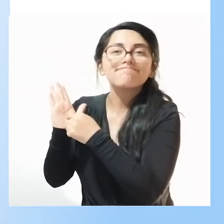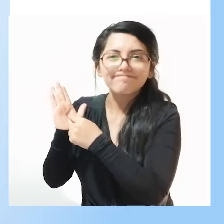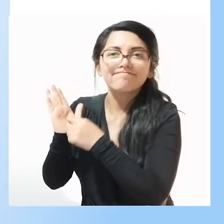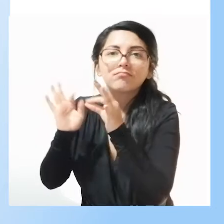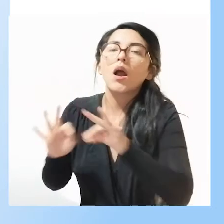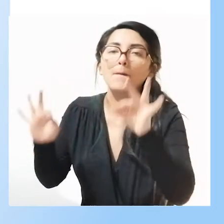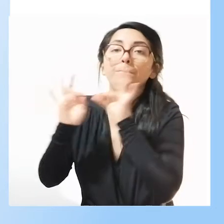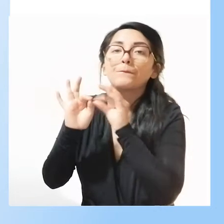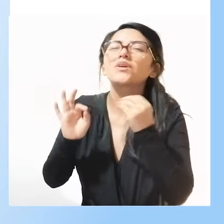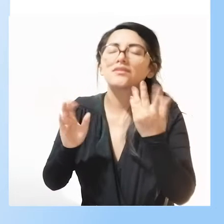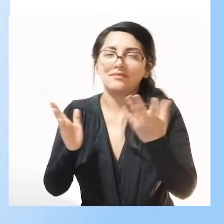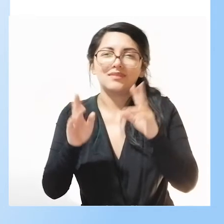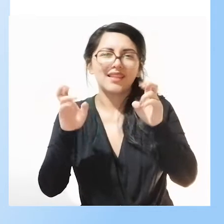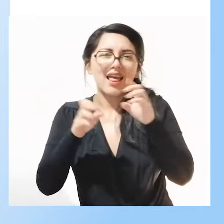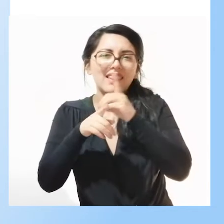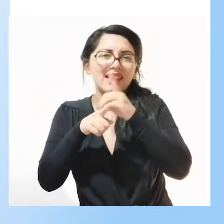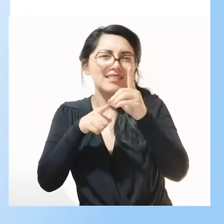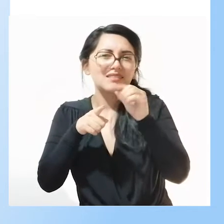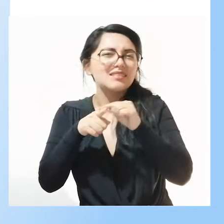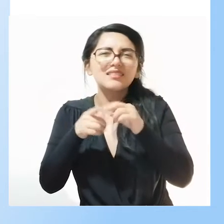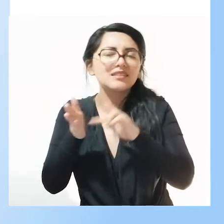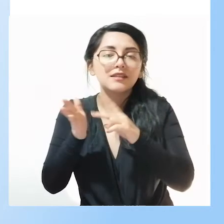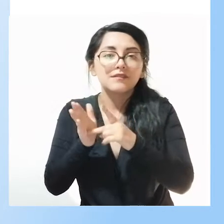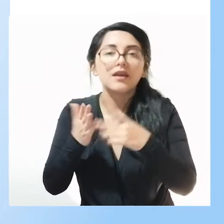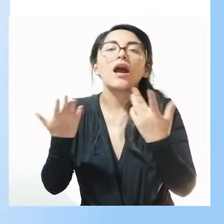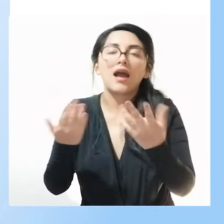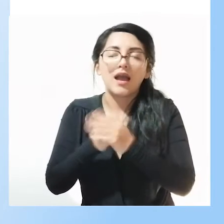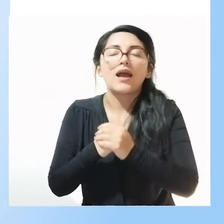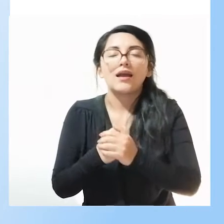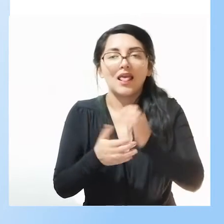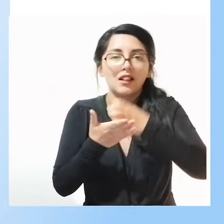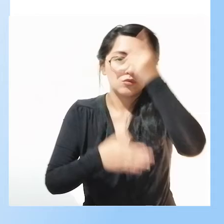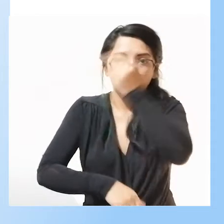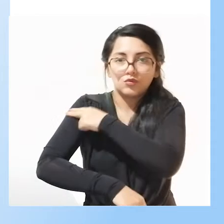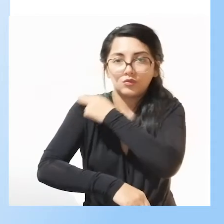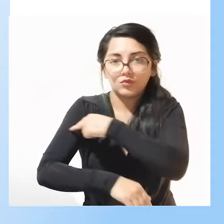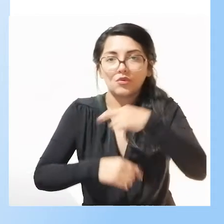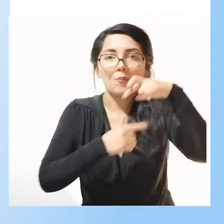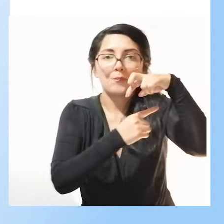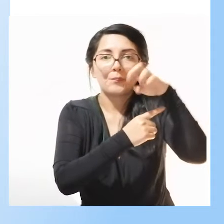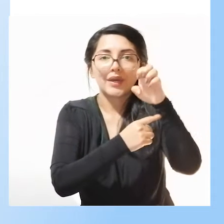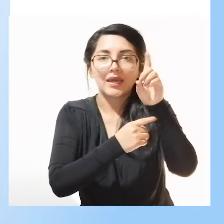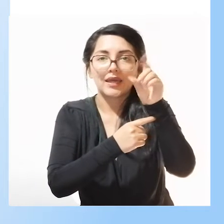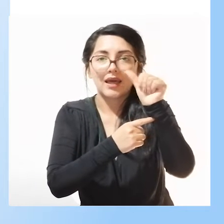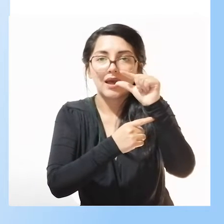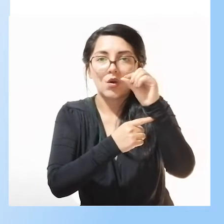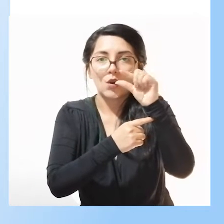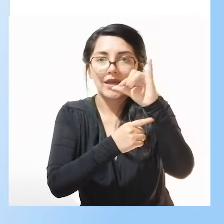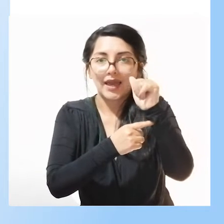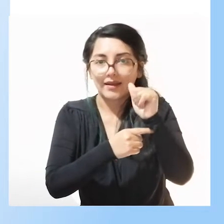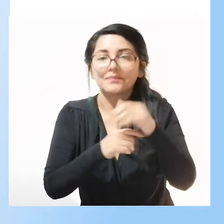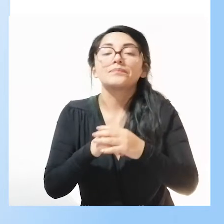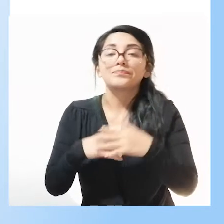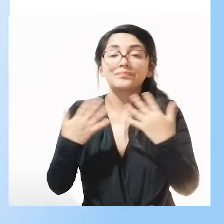idea de disciplina es la forma de caracterizar a la pedagogía hospitalaria. ¿Por qué? Porque ya tenemos un cuerpo de conocimientos.